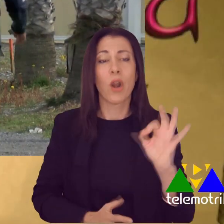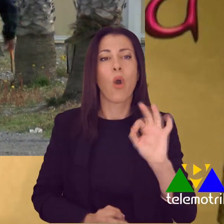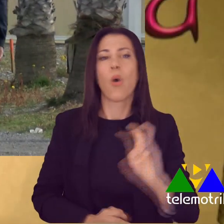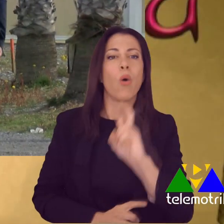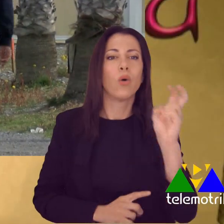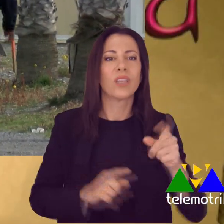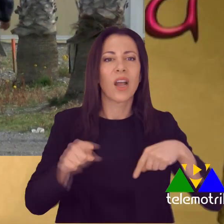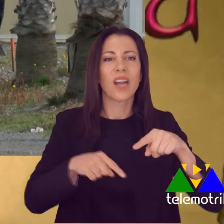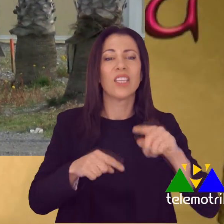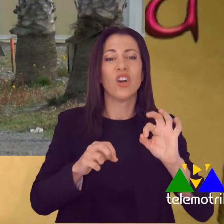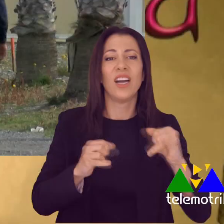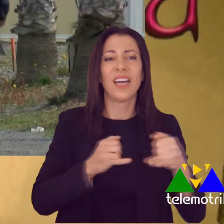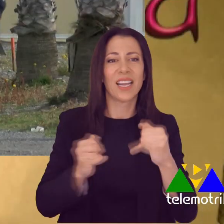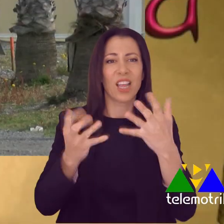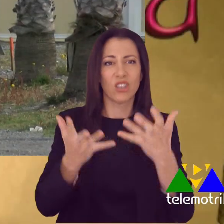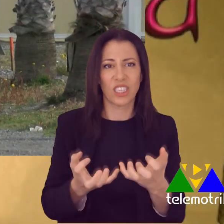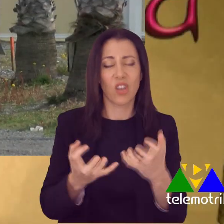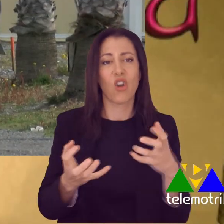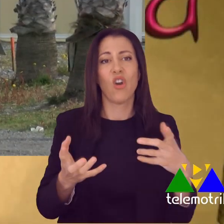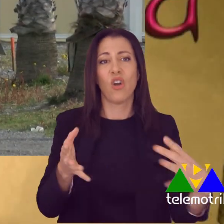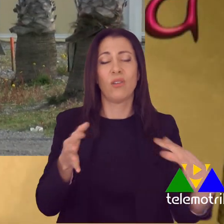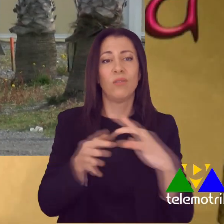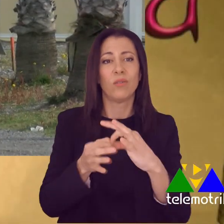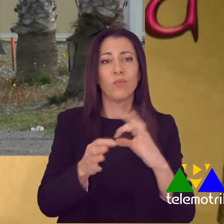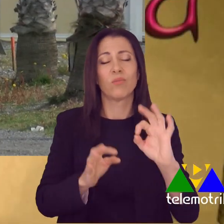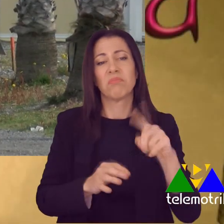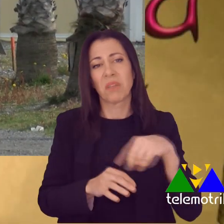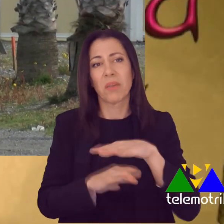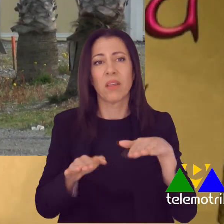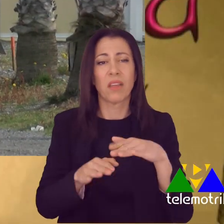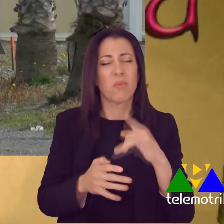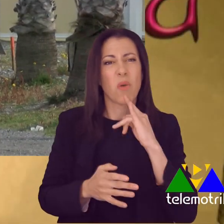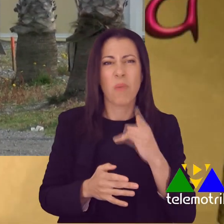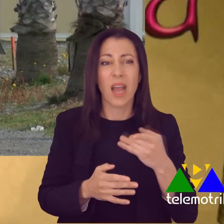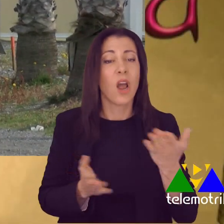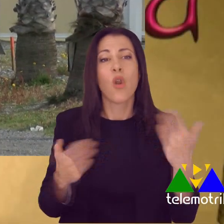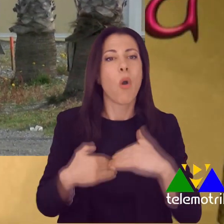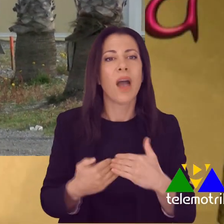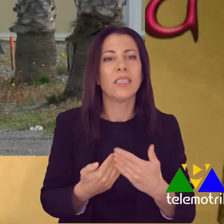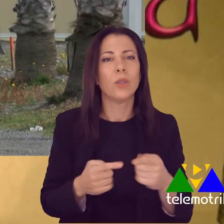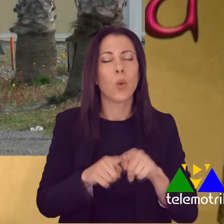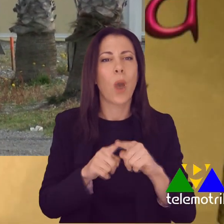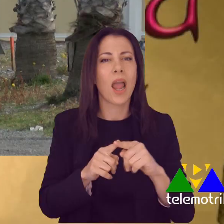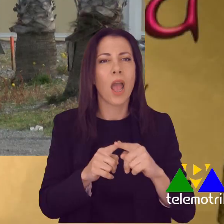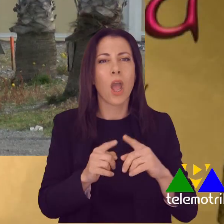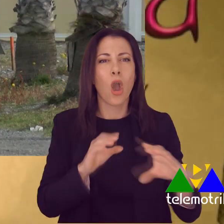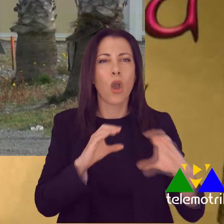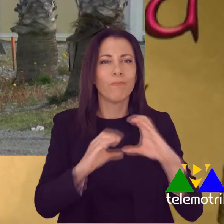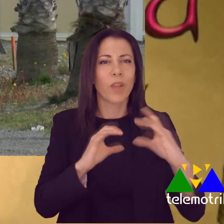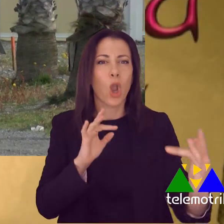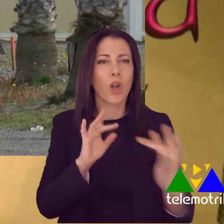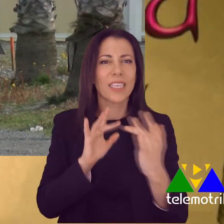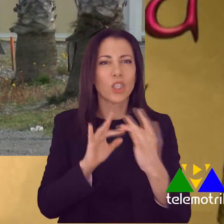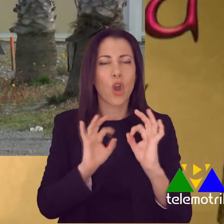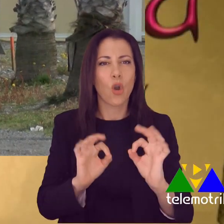otra carretera de Río Seco, que comunicaba con la carretera de Salvaña, que también estaba muy mal, ¿no? Es decir, no había una conexión urbana